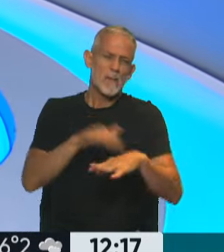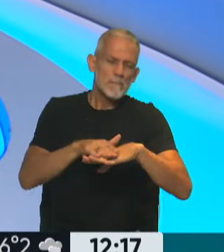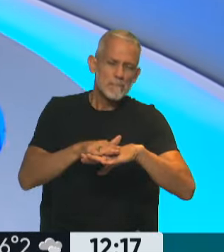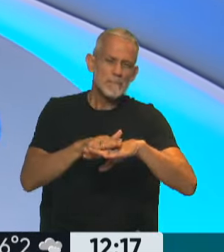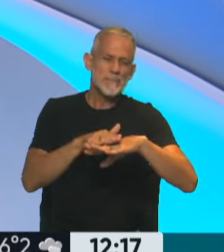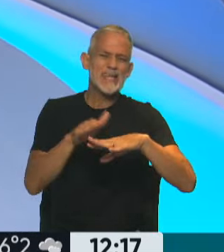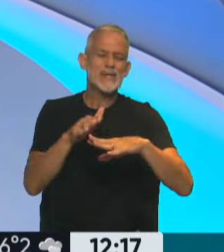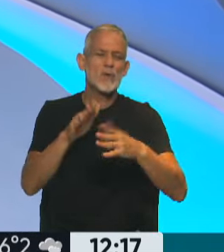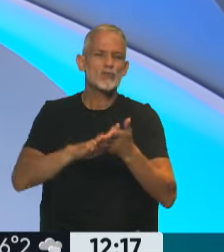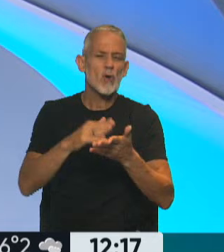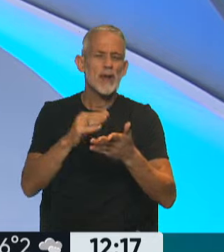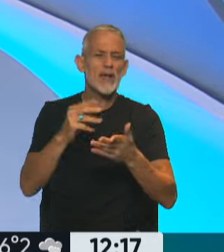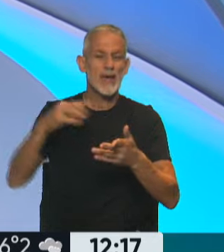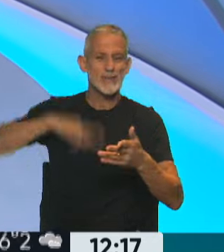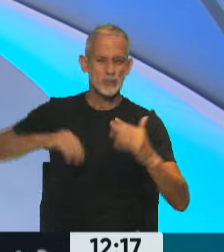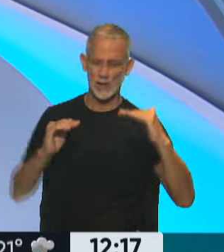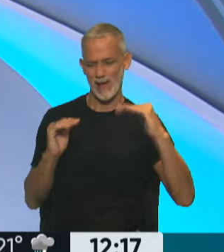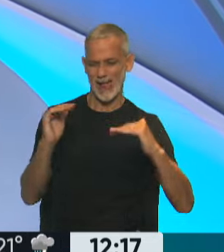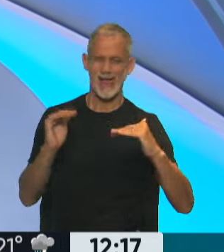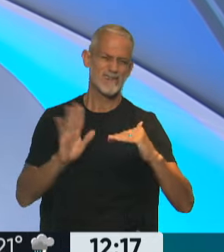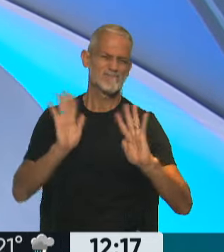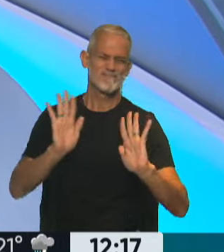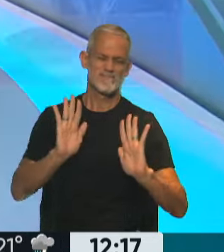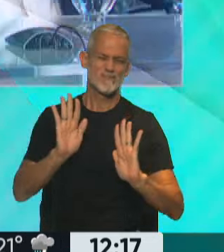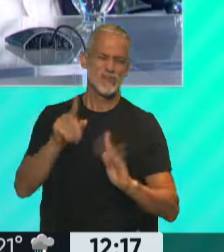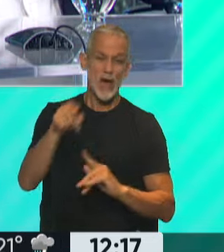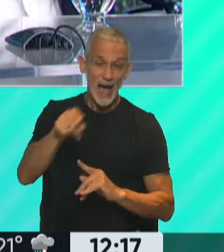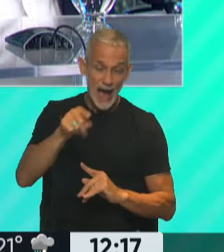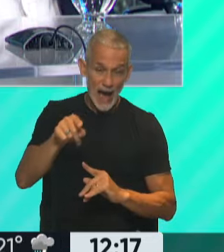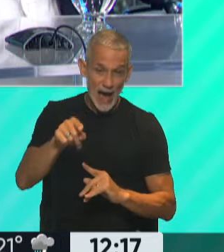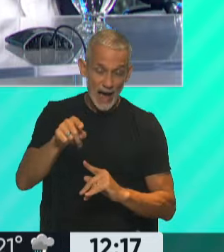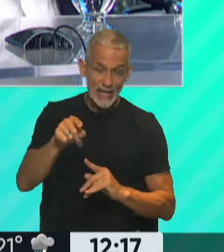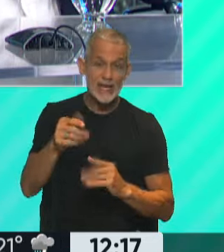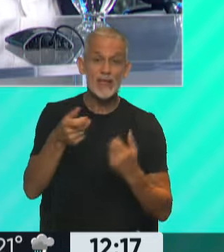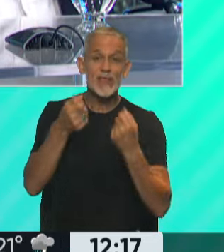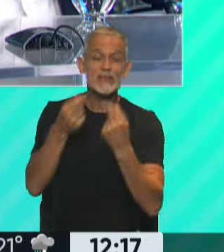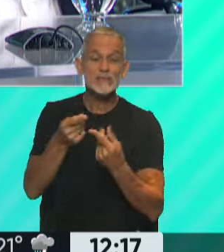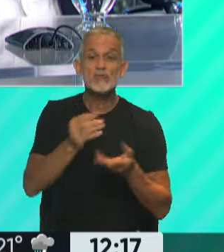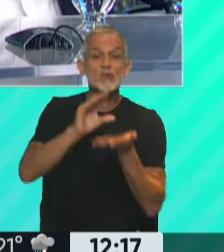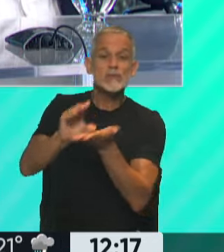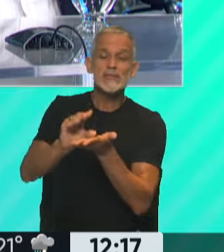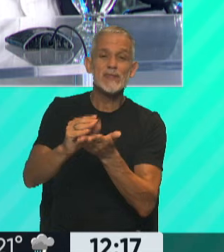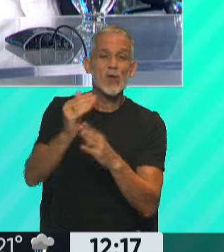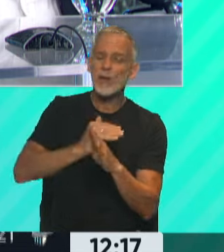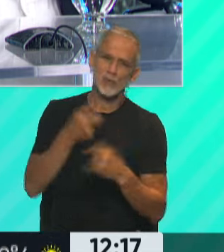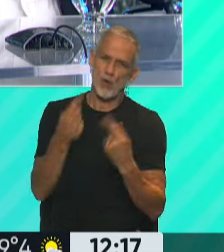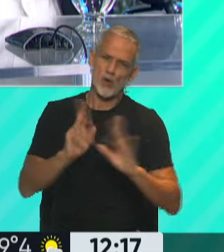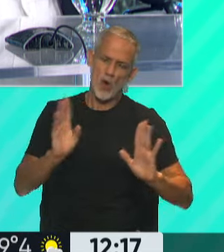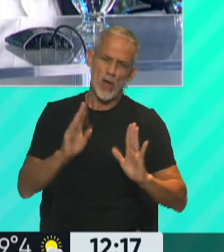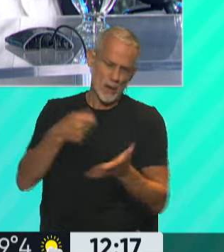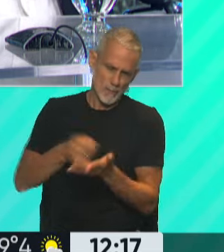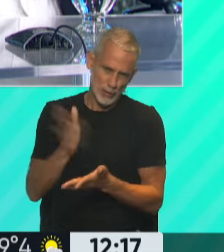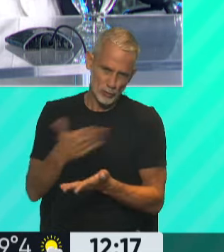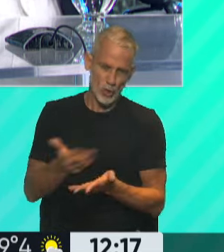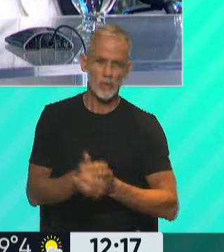básica sobre su ingreso, entonces no va a tener acceso a ese beneficio, pero además el beneficio